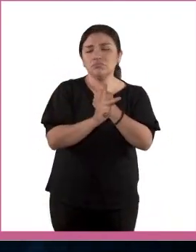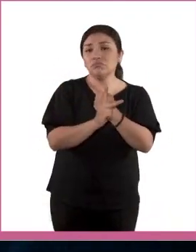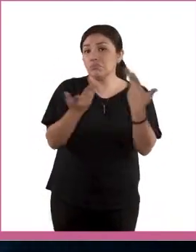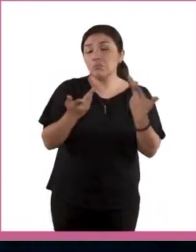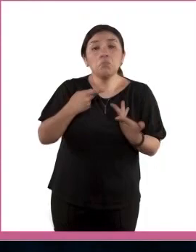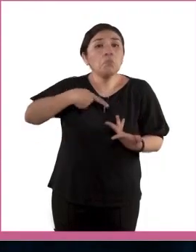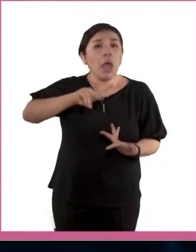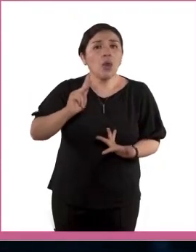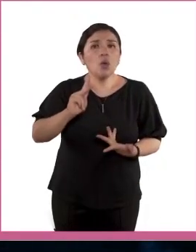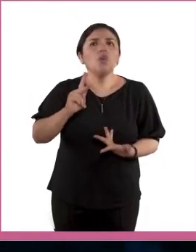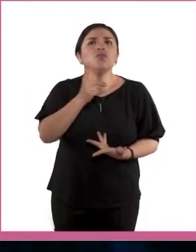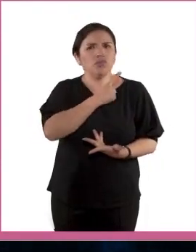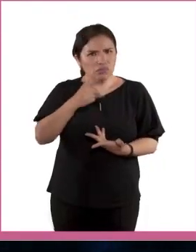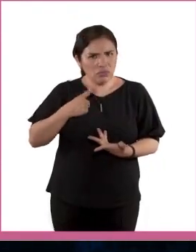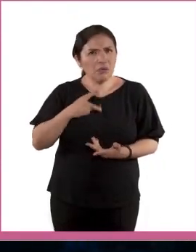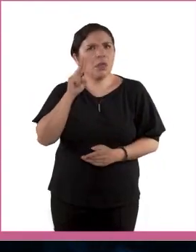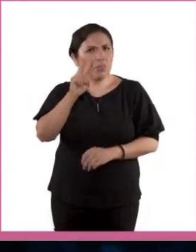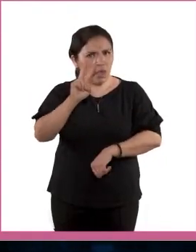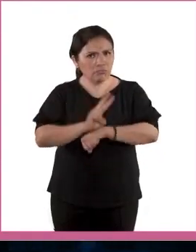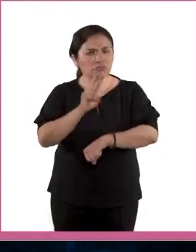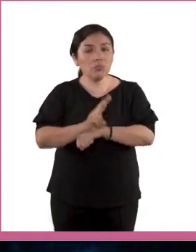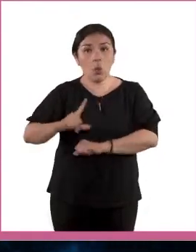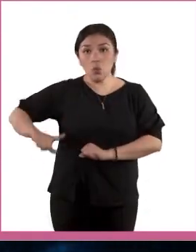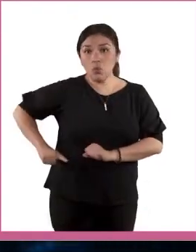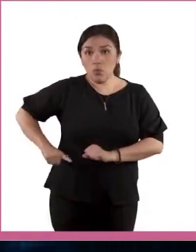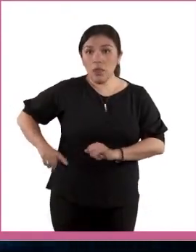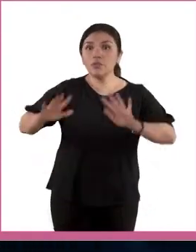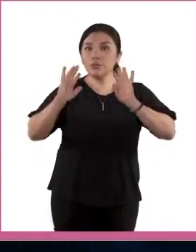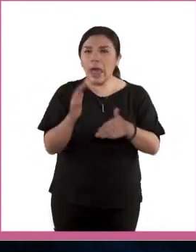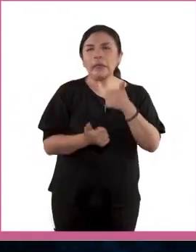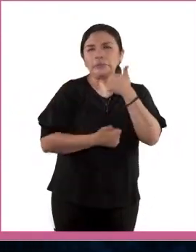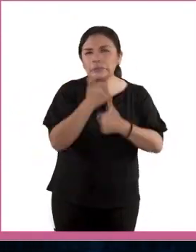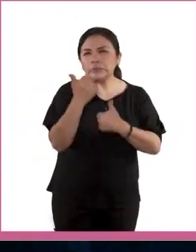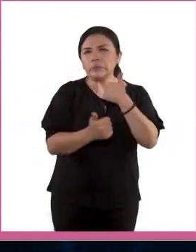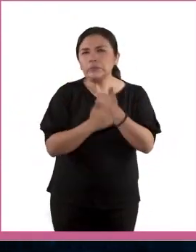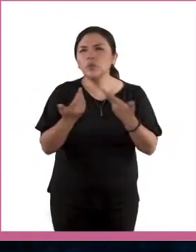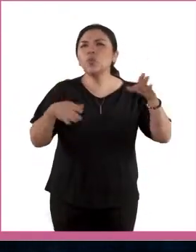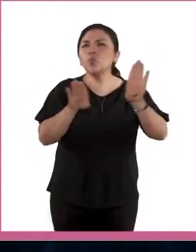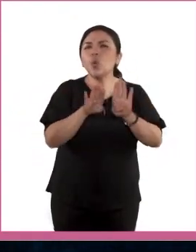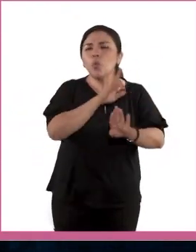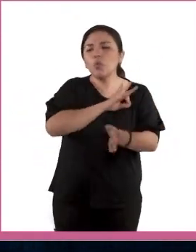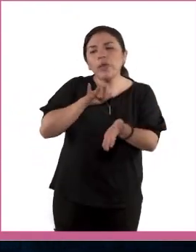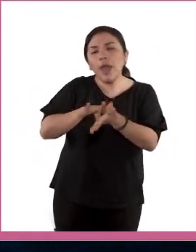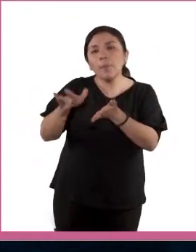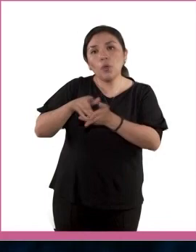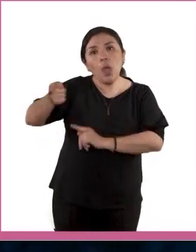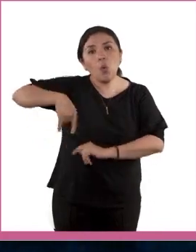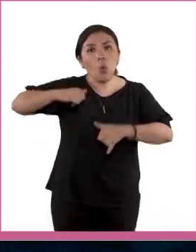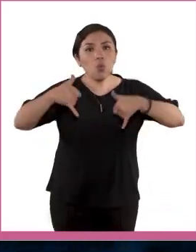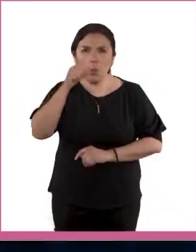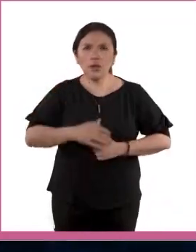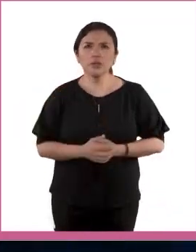primermundistas. Sin embargo, no hay que descartar que el gobierno ha estado buscando la manera de apoyarnos a nosotros como estudiantes.